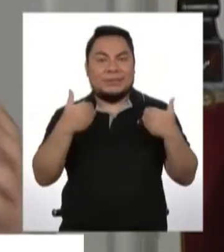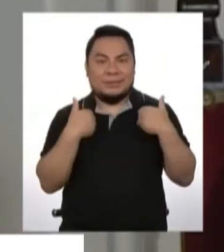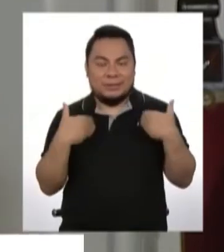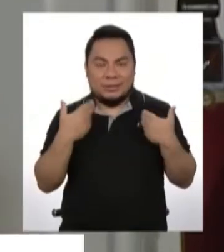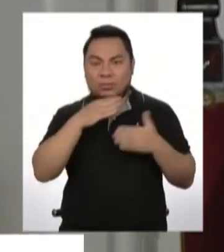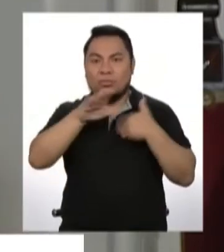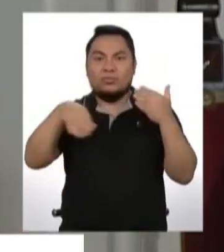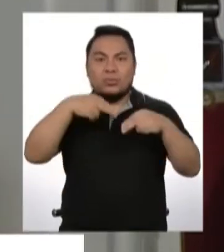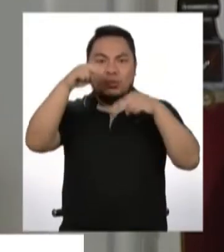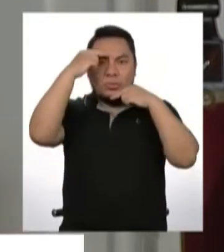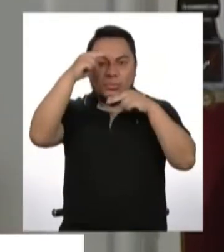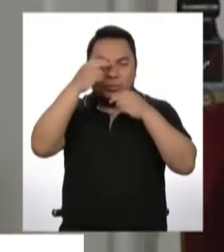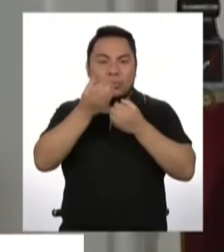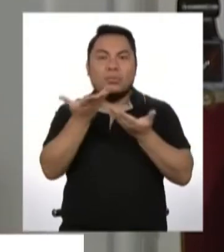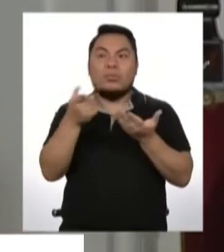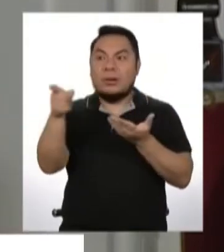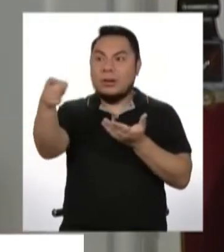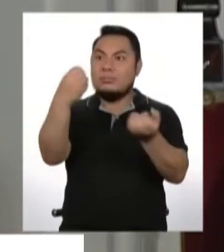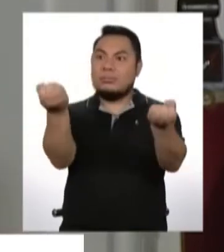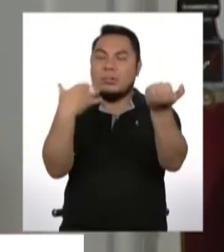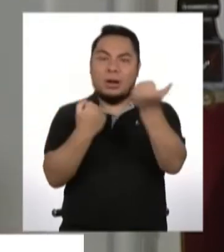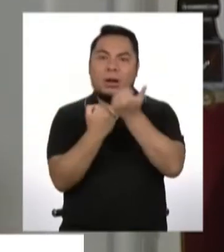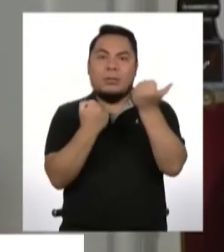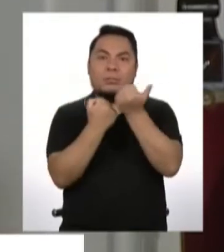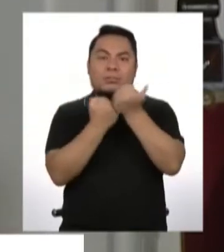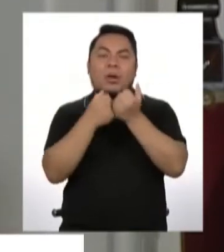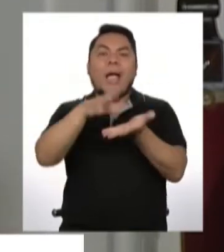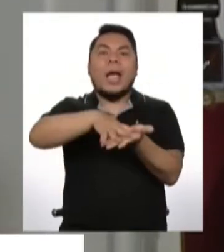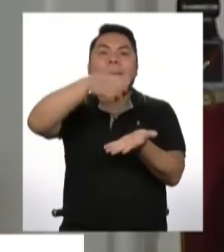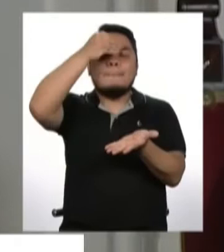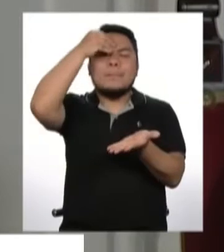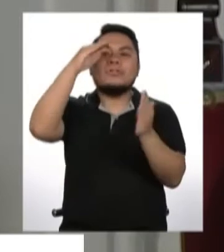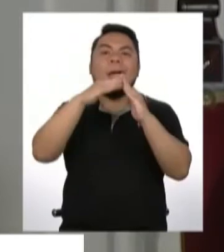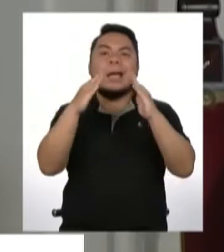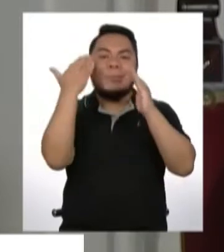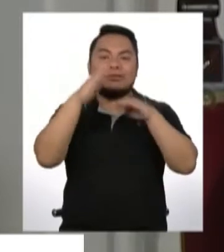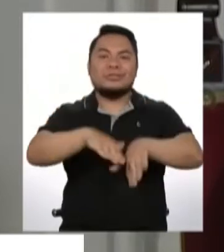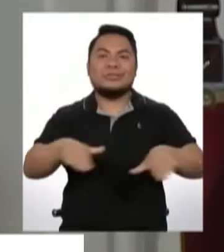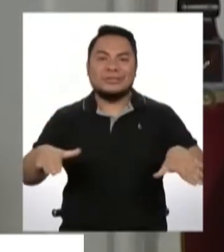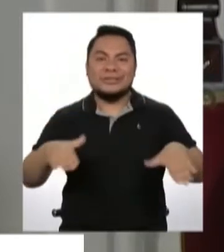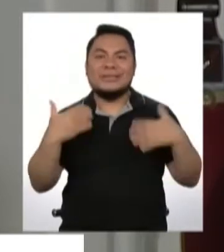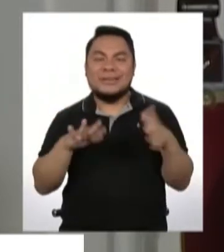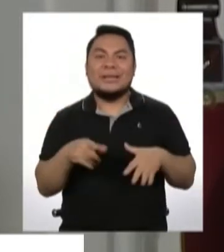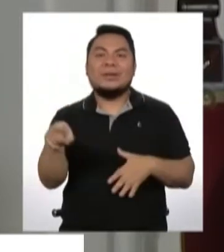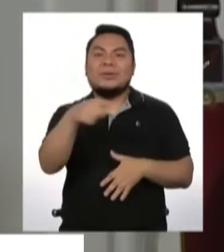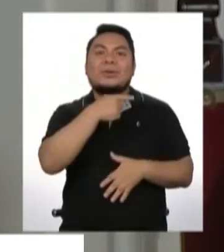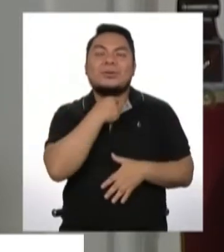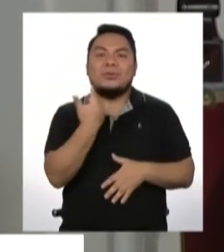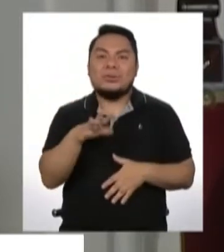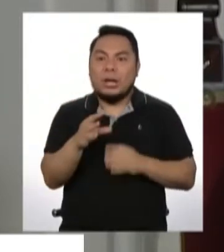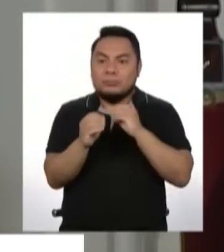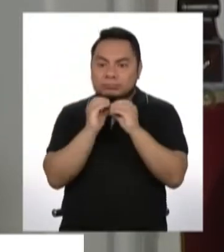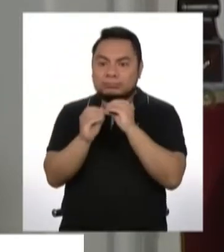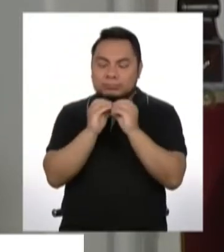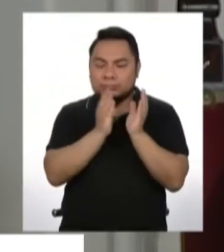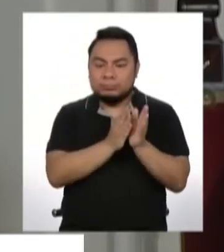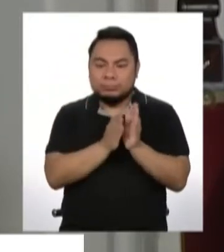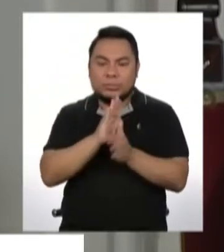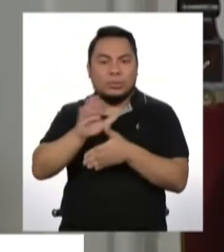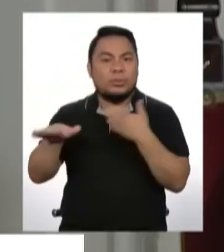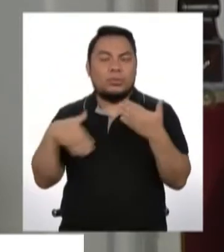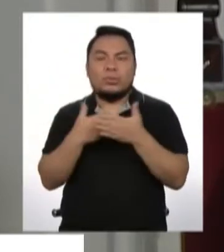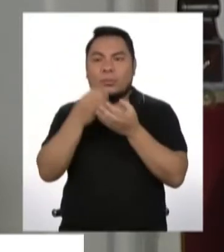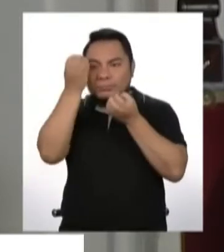los medios de comunicación apoyando la estrategia Aprendo en Casa y nosotros estaremos ya empezando la producción para poder cubrir